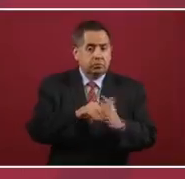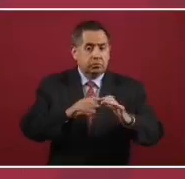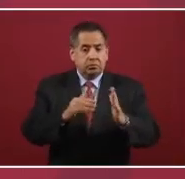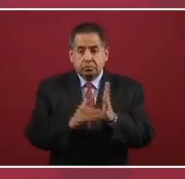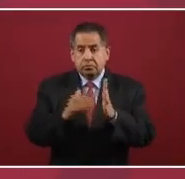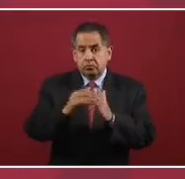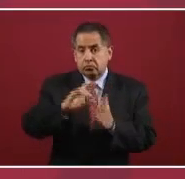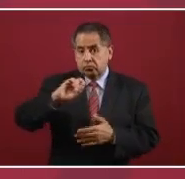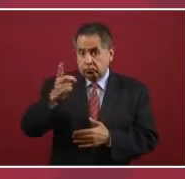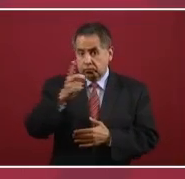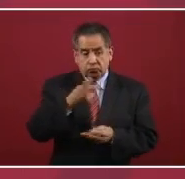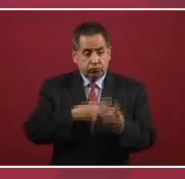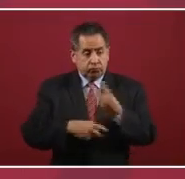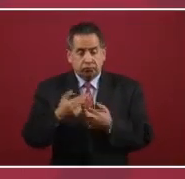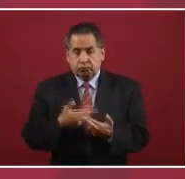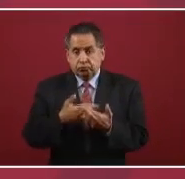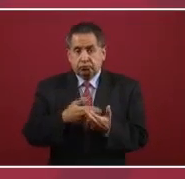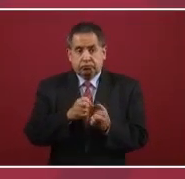35,000 millones de dólares.